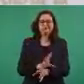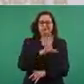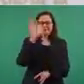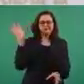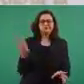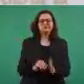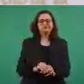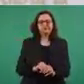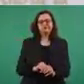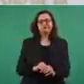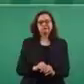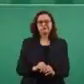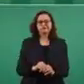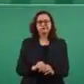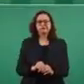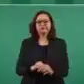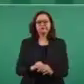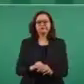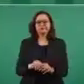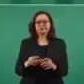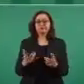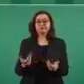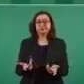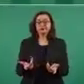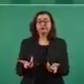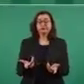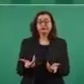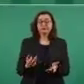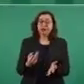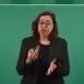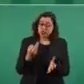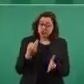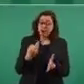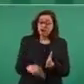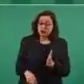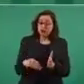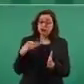que sucedió, todavía no podemos